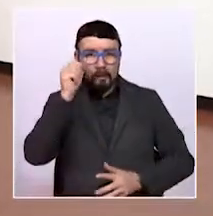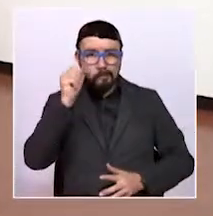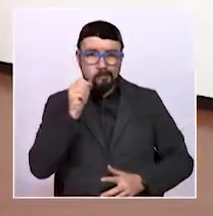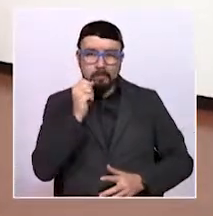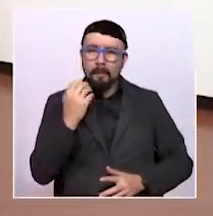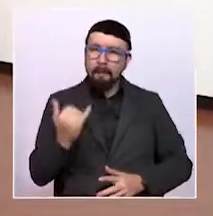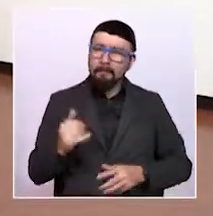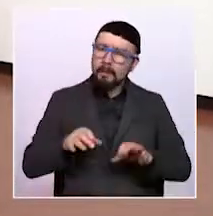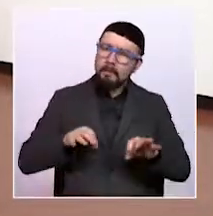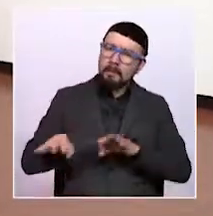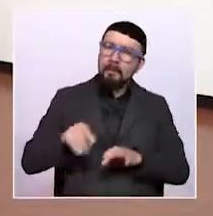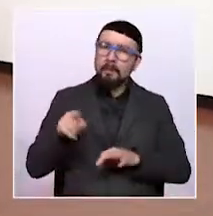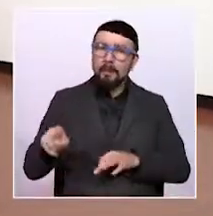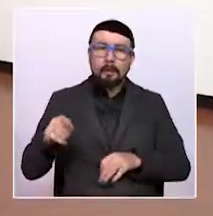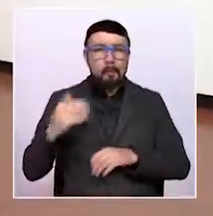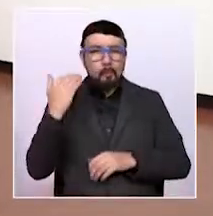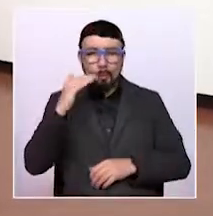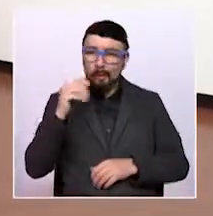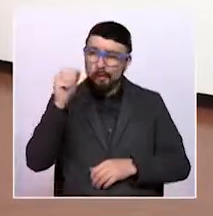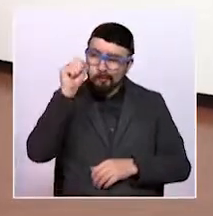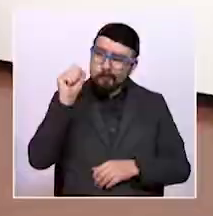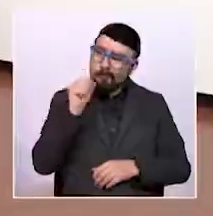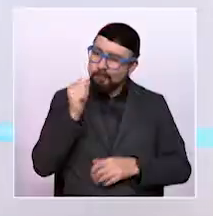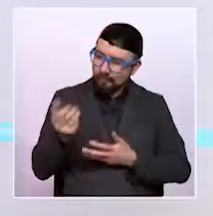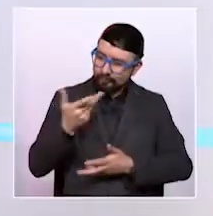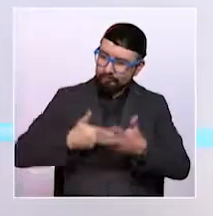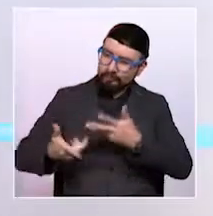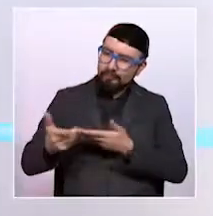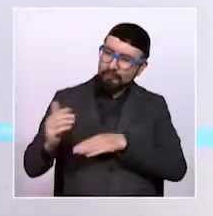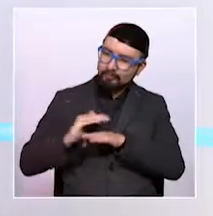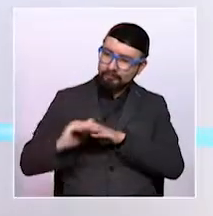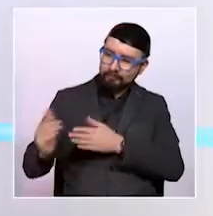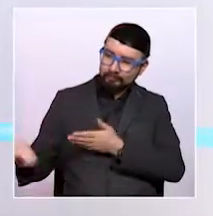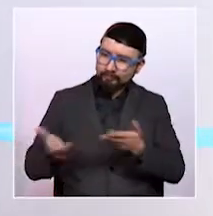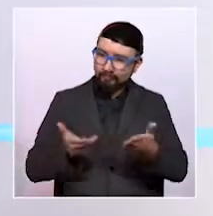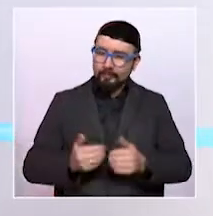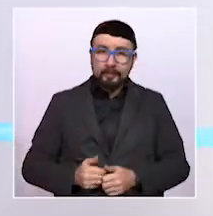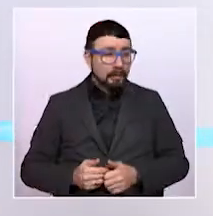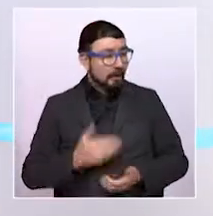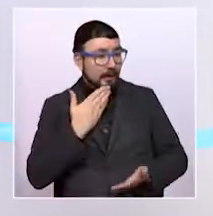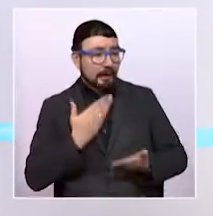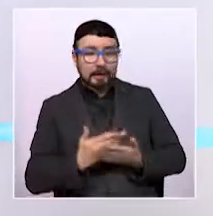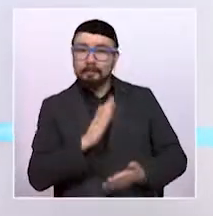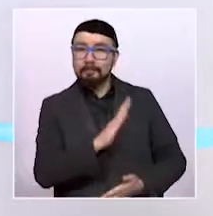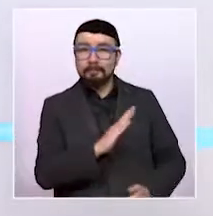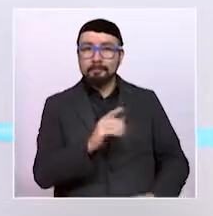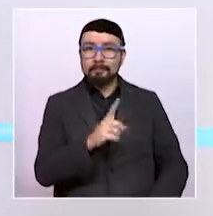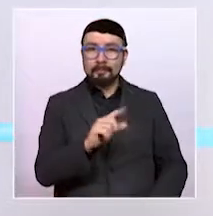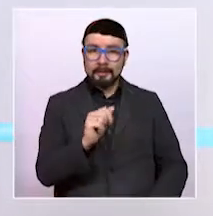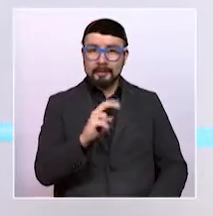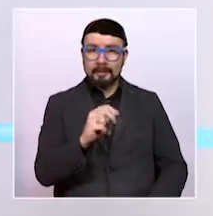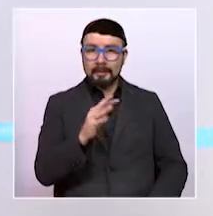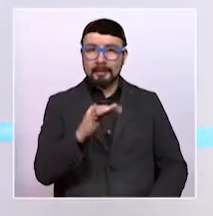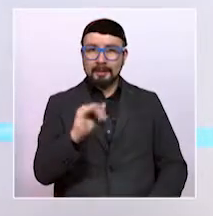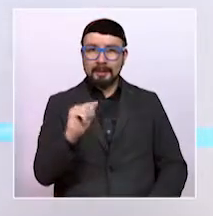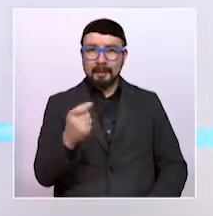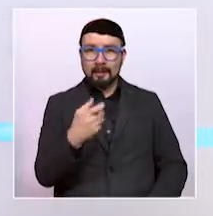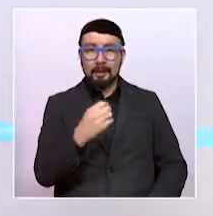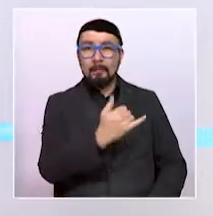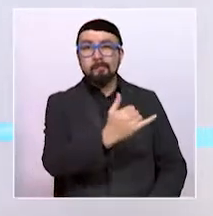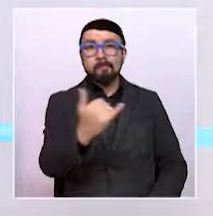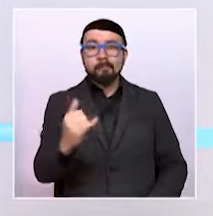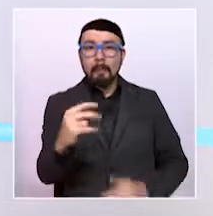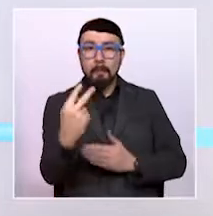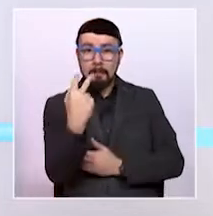mujeres embarazadas doctora muy bienvenida muchas gracias santiago y muchas gracias a la gente que nos está viendo hoy a la gente que nos está